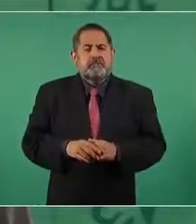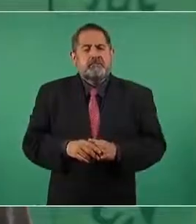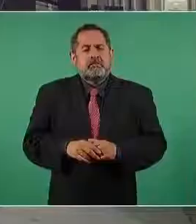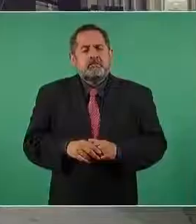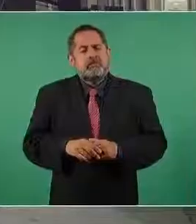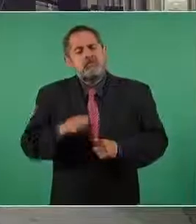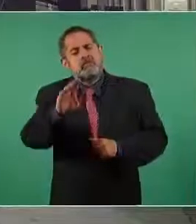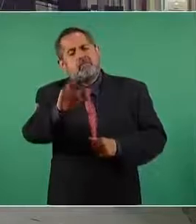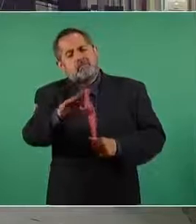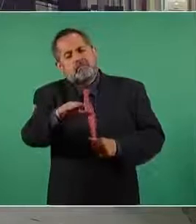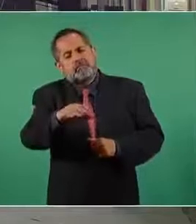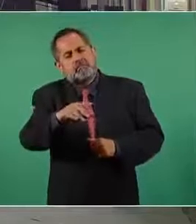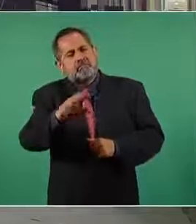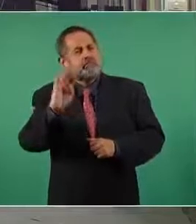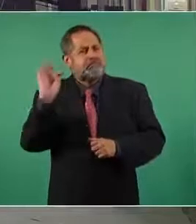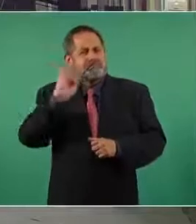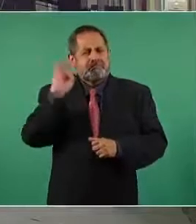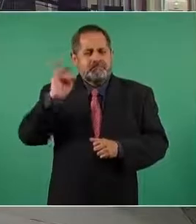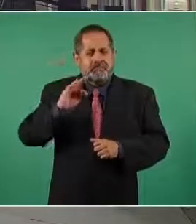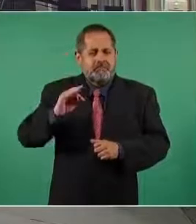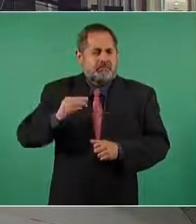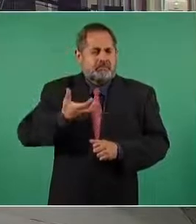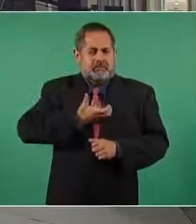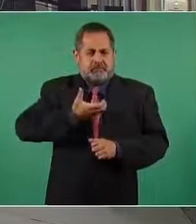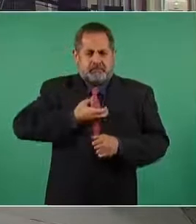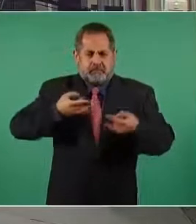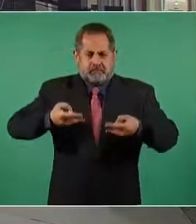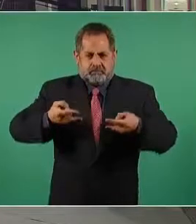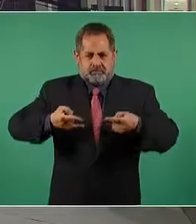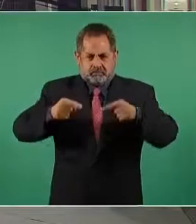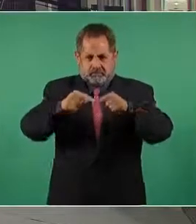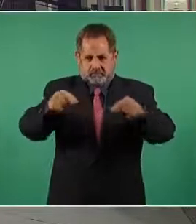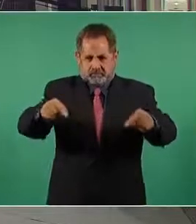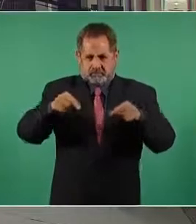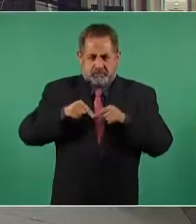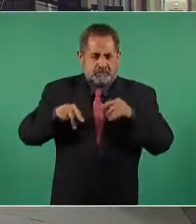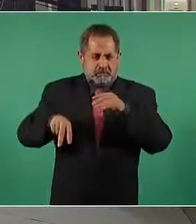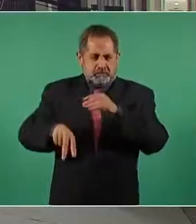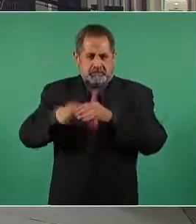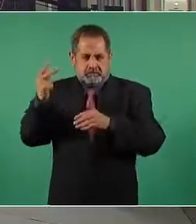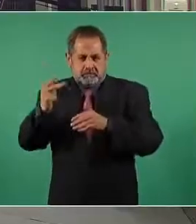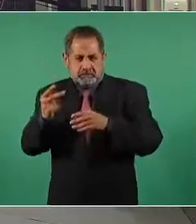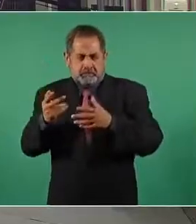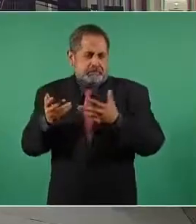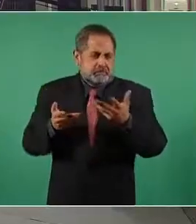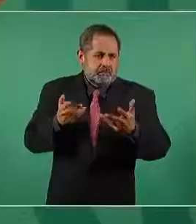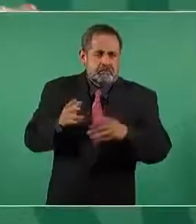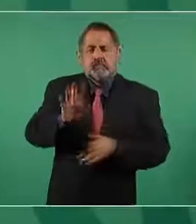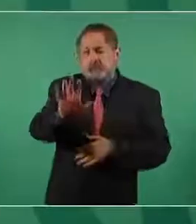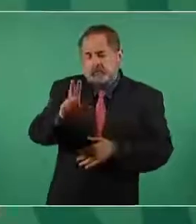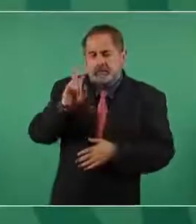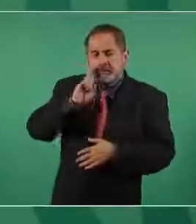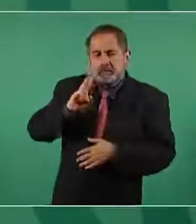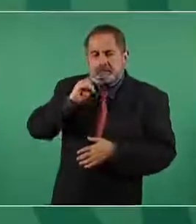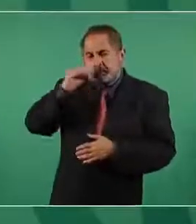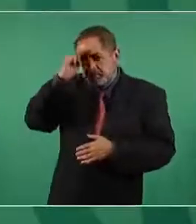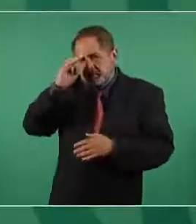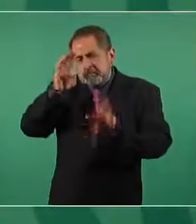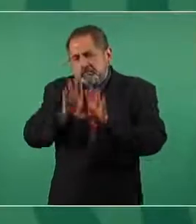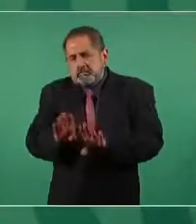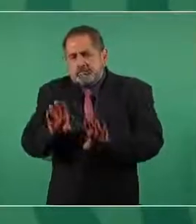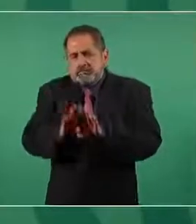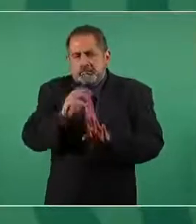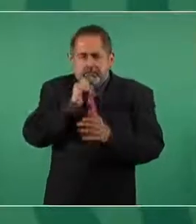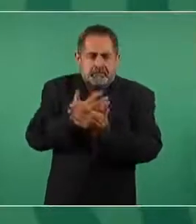Entonces, ¿se perfila que la plancha del Zócalo el 15 de septiembre esté vacía de nueva cuenta? Estamos viendo cómo okay. Se